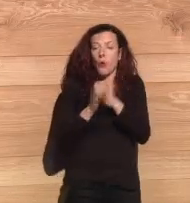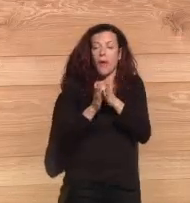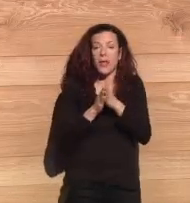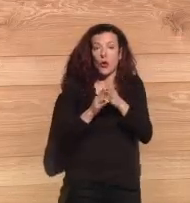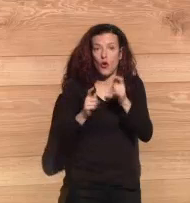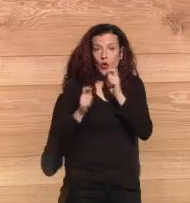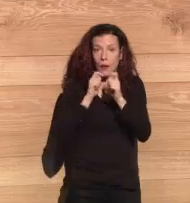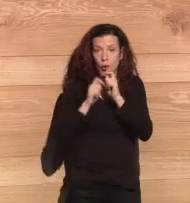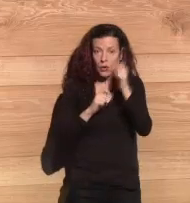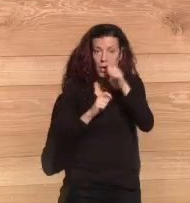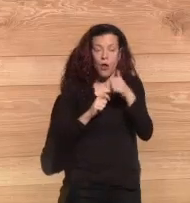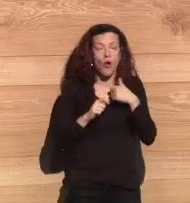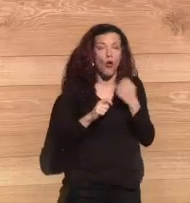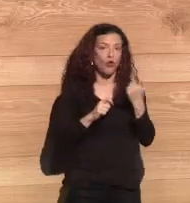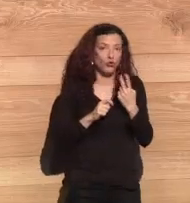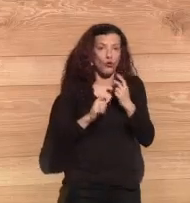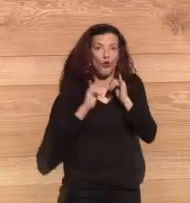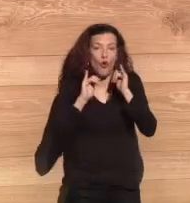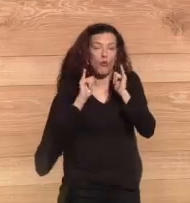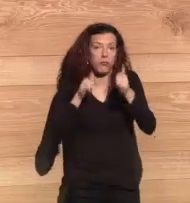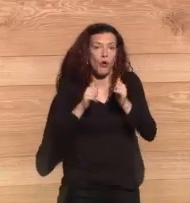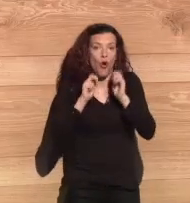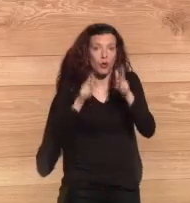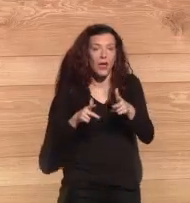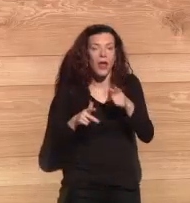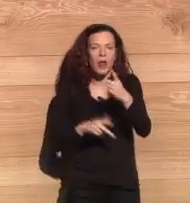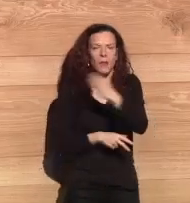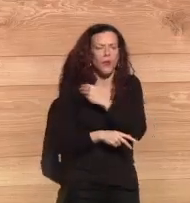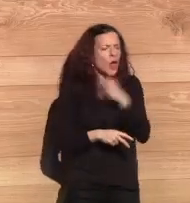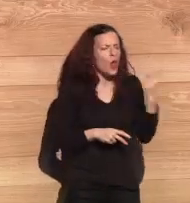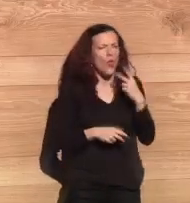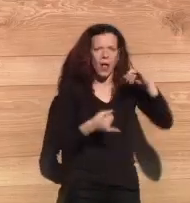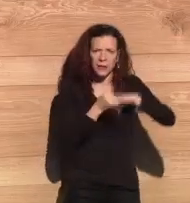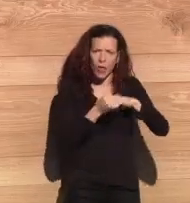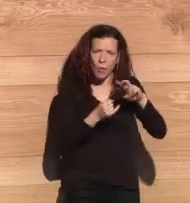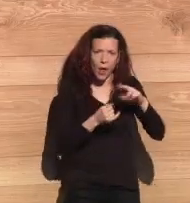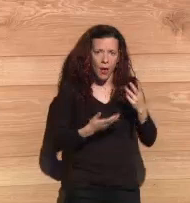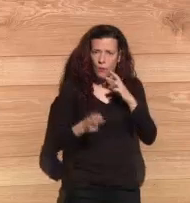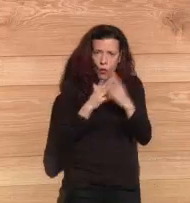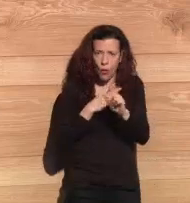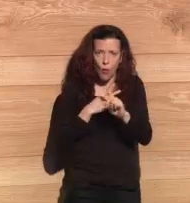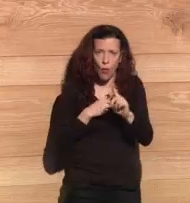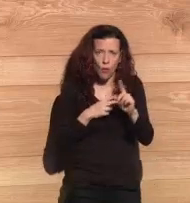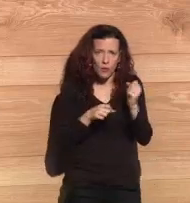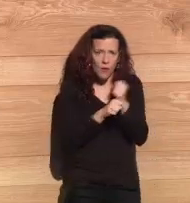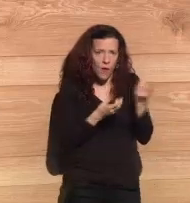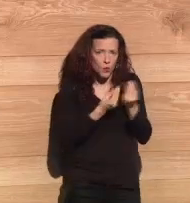hotel, pero ustedes son casados, pareja, ¿no? No, trabajamos